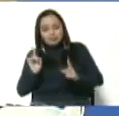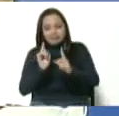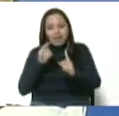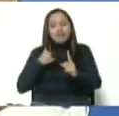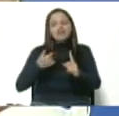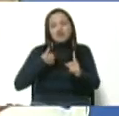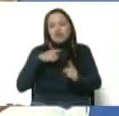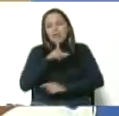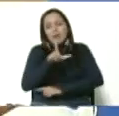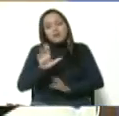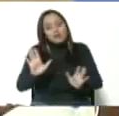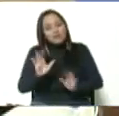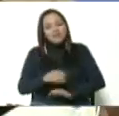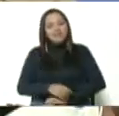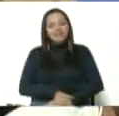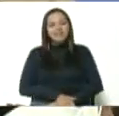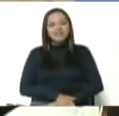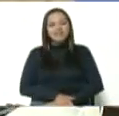Disculpe.